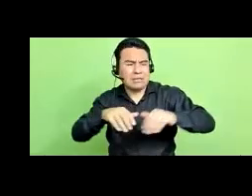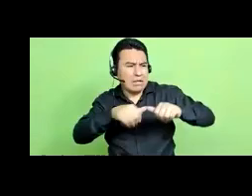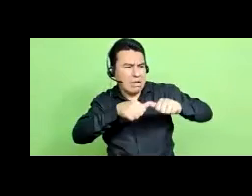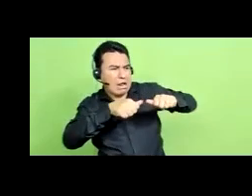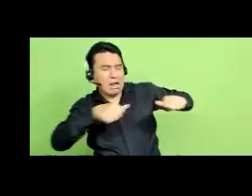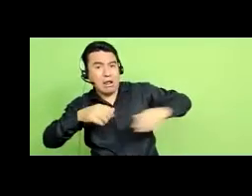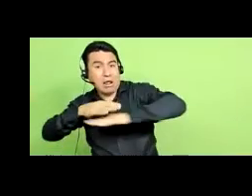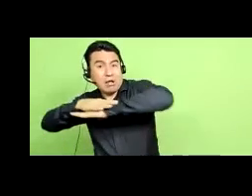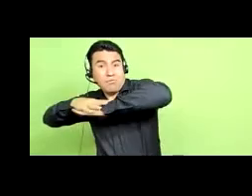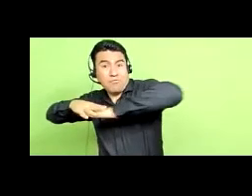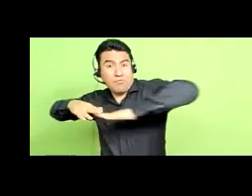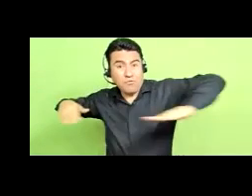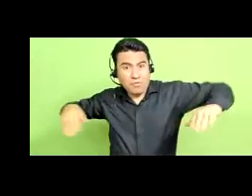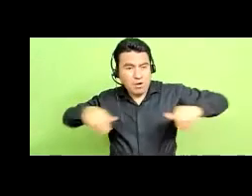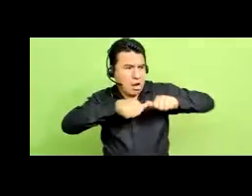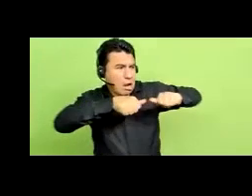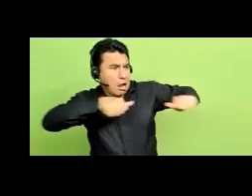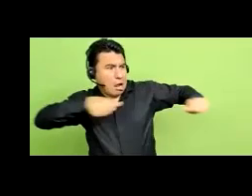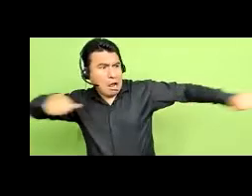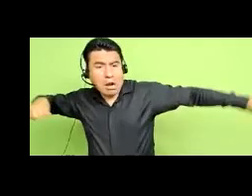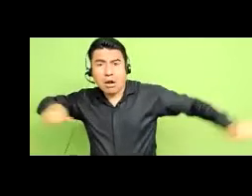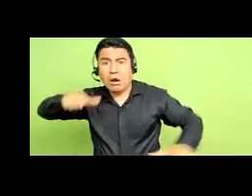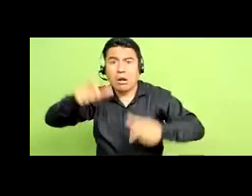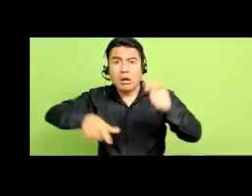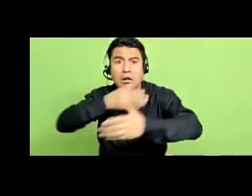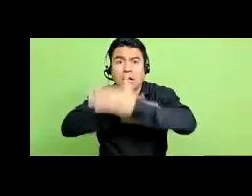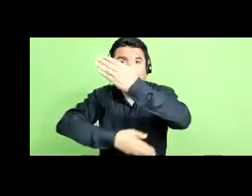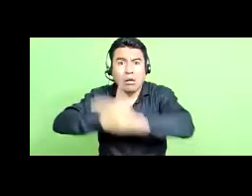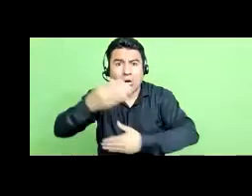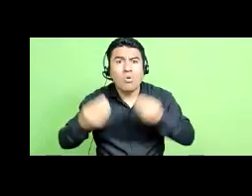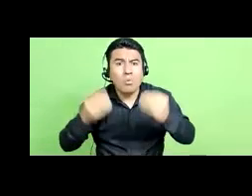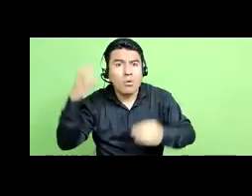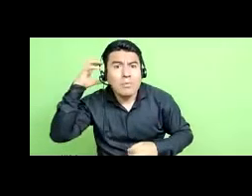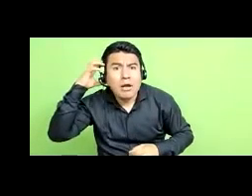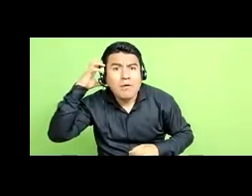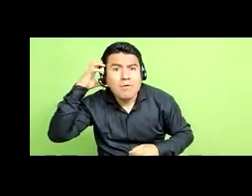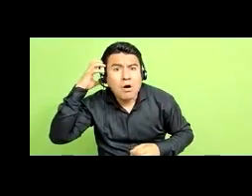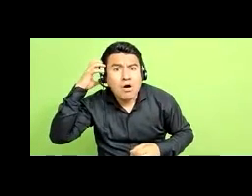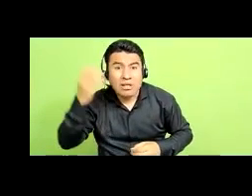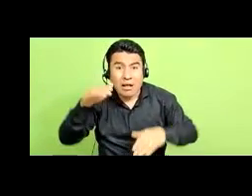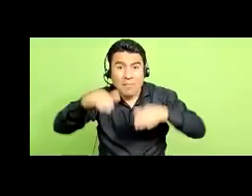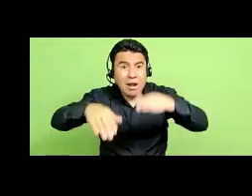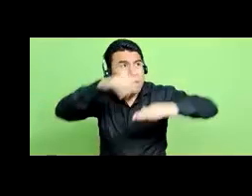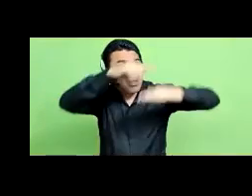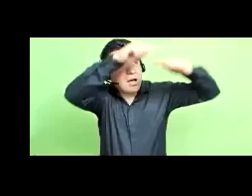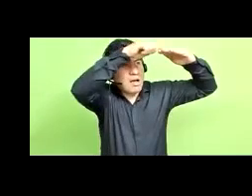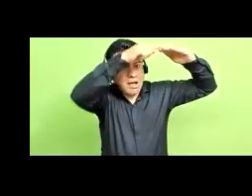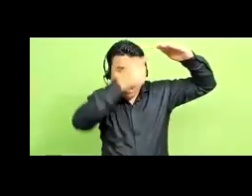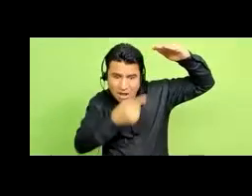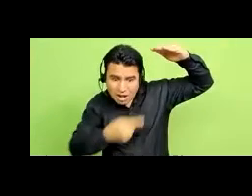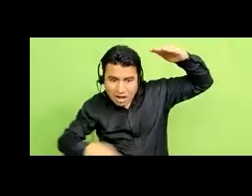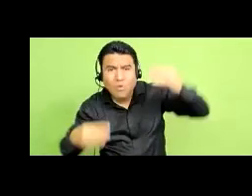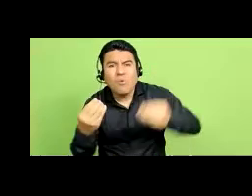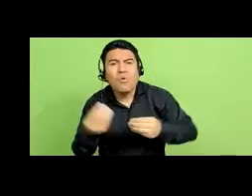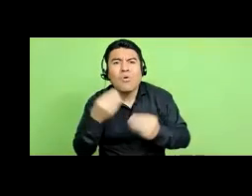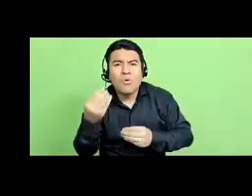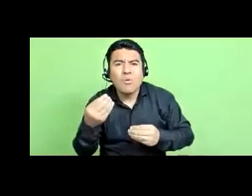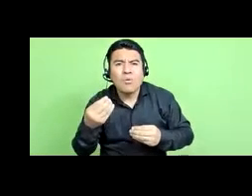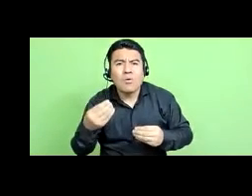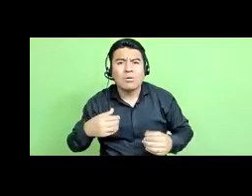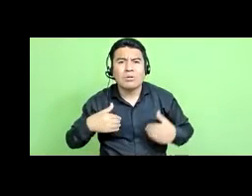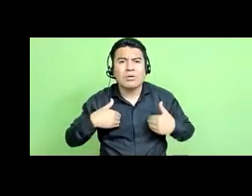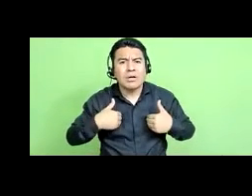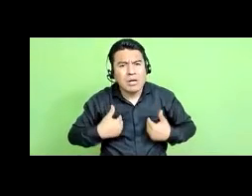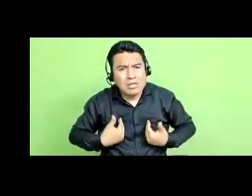aquí para las personas con discapacidad es nuestro de nuestro medio entorno que no tenemos las muchas fuerzas incluso para